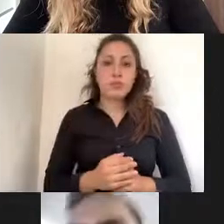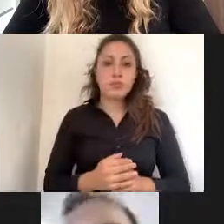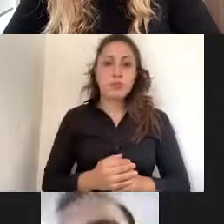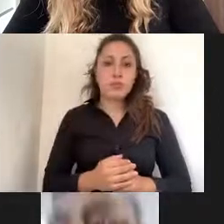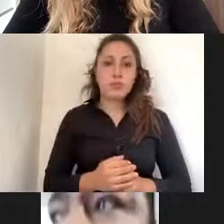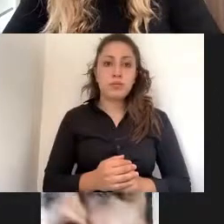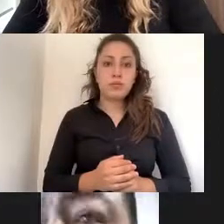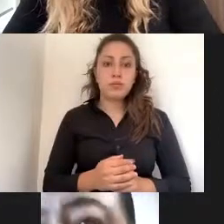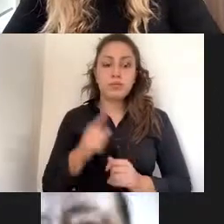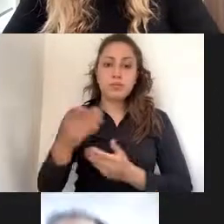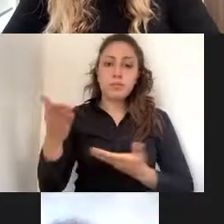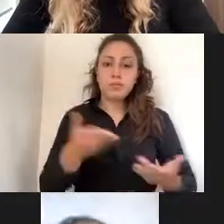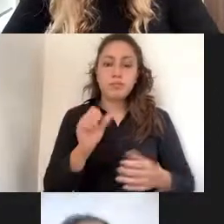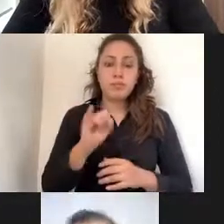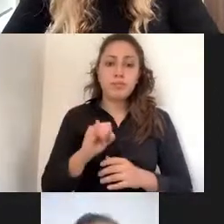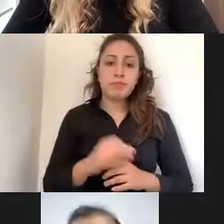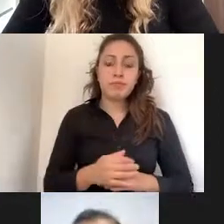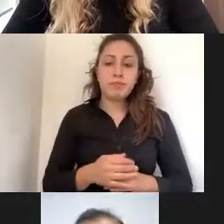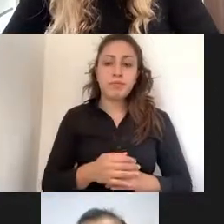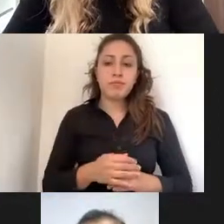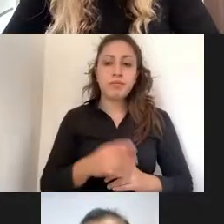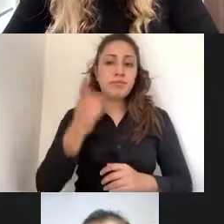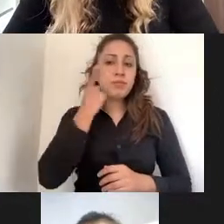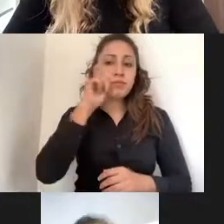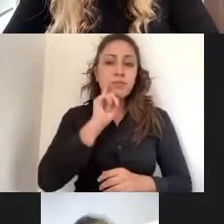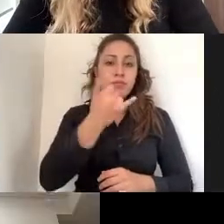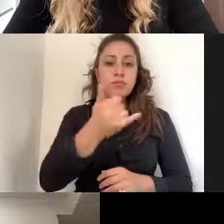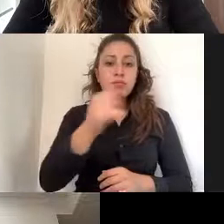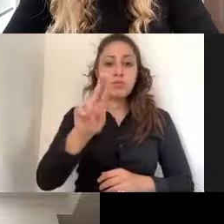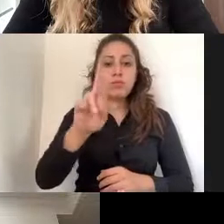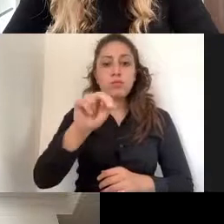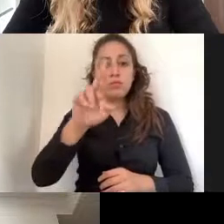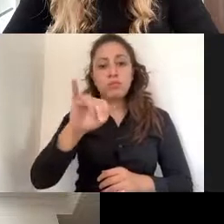Rubio Aldarán, presente. Diputada Yuriri Ayala Zúñiga.